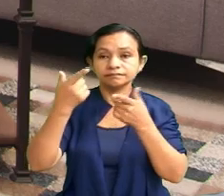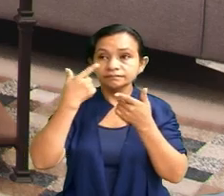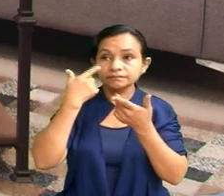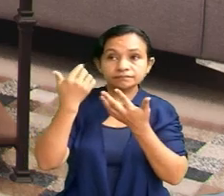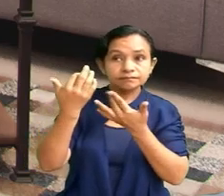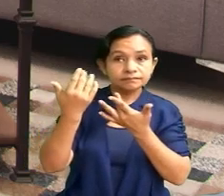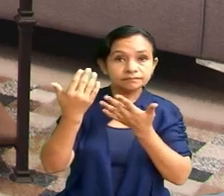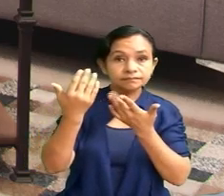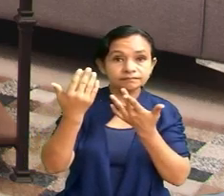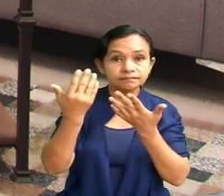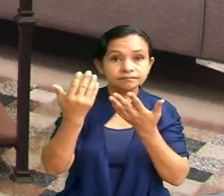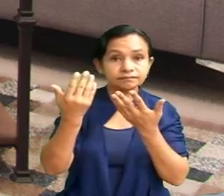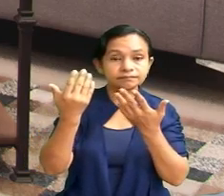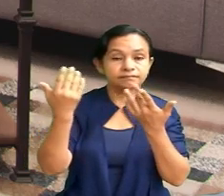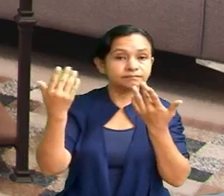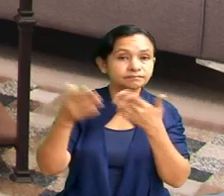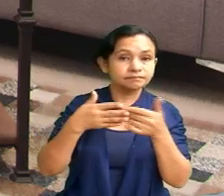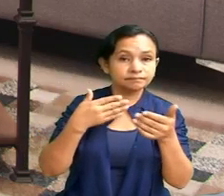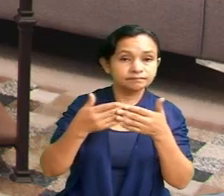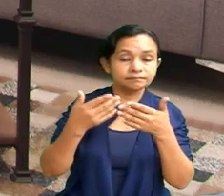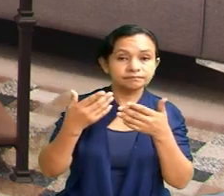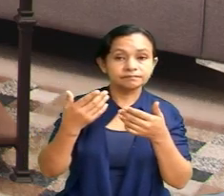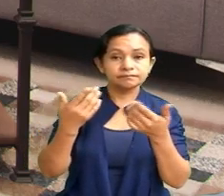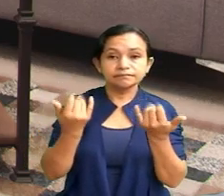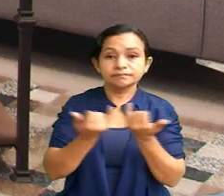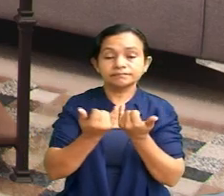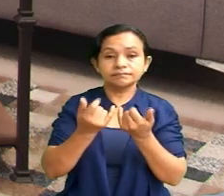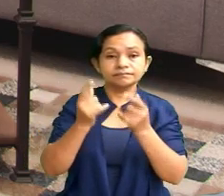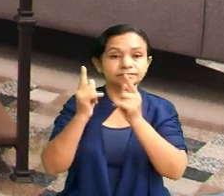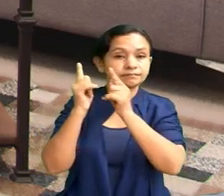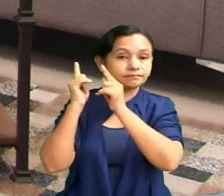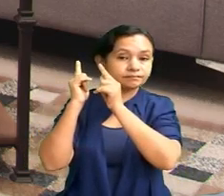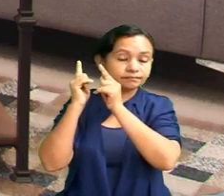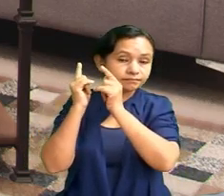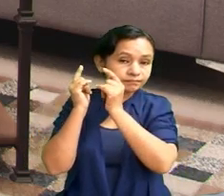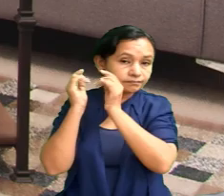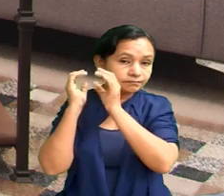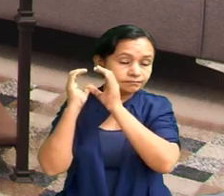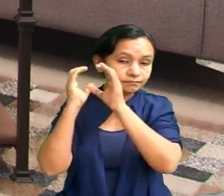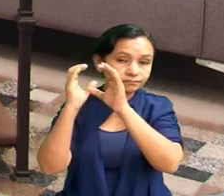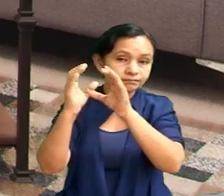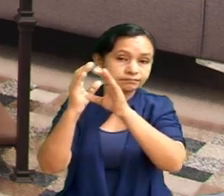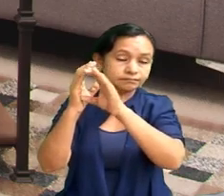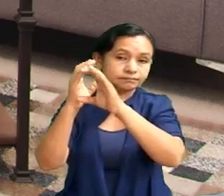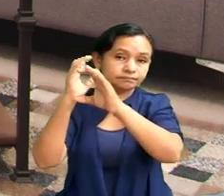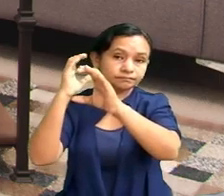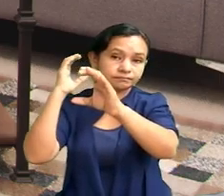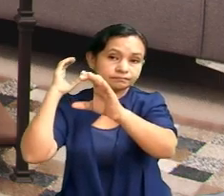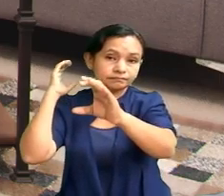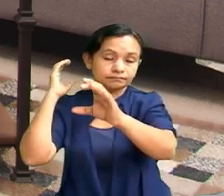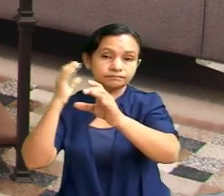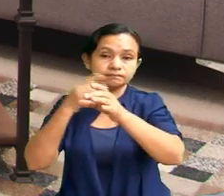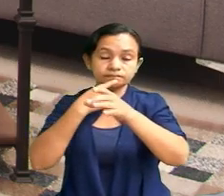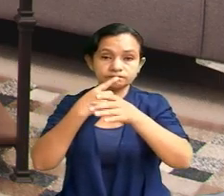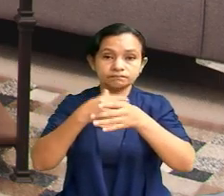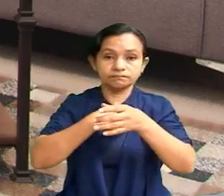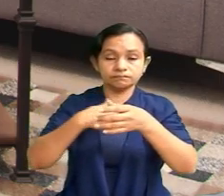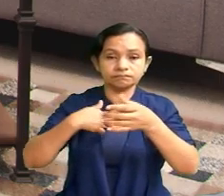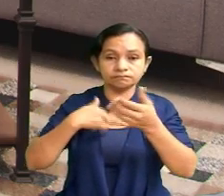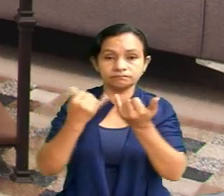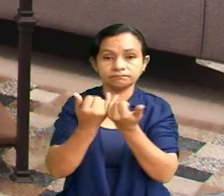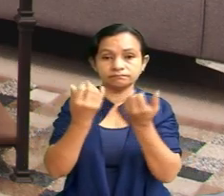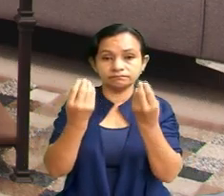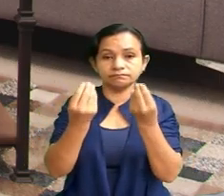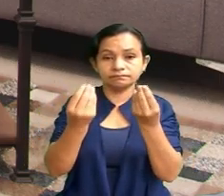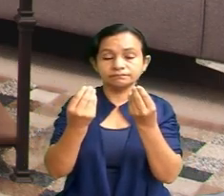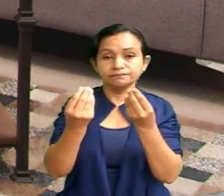mayor movilización que haya el sector transporte por ejemplo verdad se prepara de manera especial en términos de que hay bastante